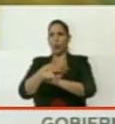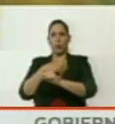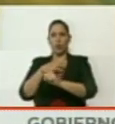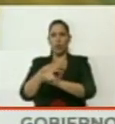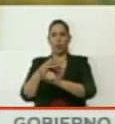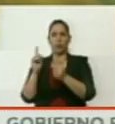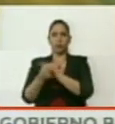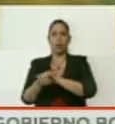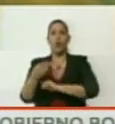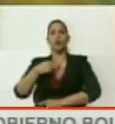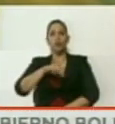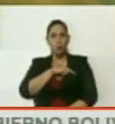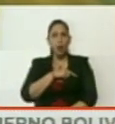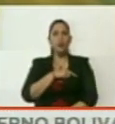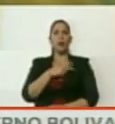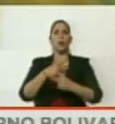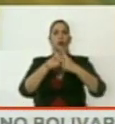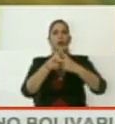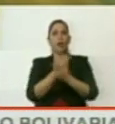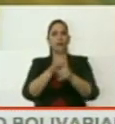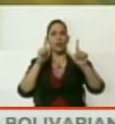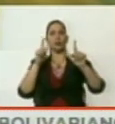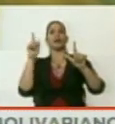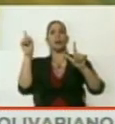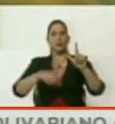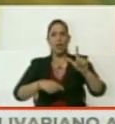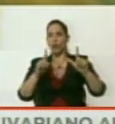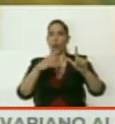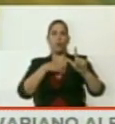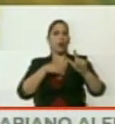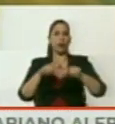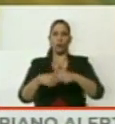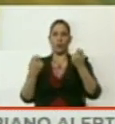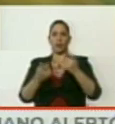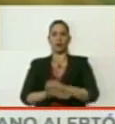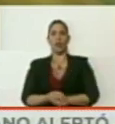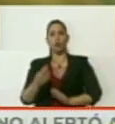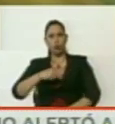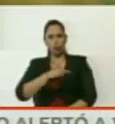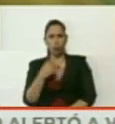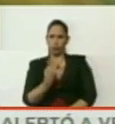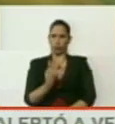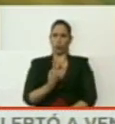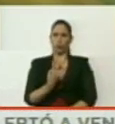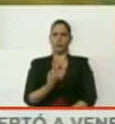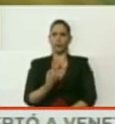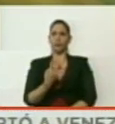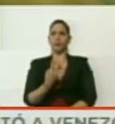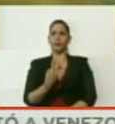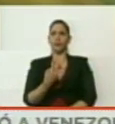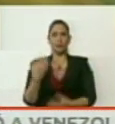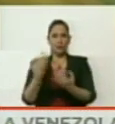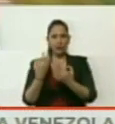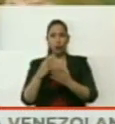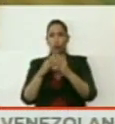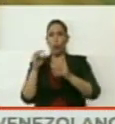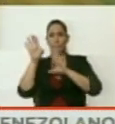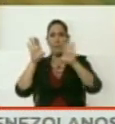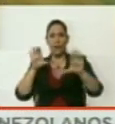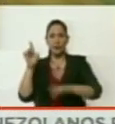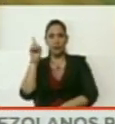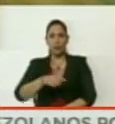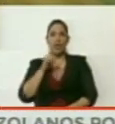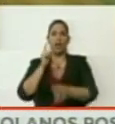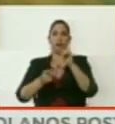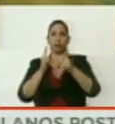nuestra voluntad de liberación también es inalterable. Y nosotros, no solo nosotros, estoy seguro que todos los países, incluso